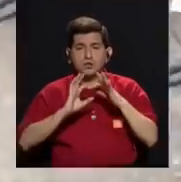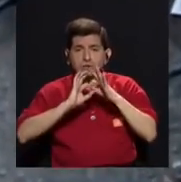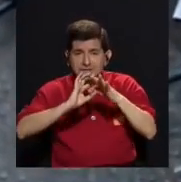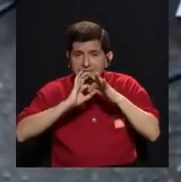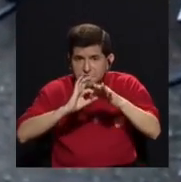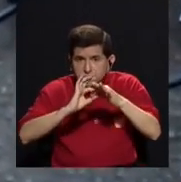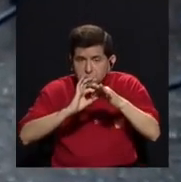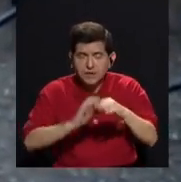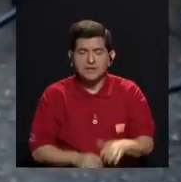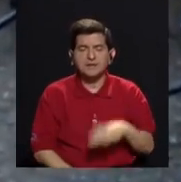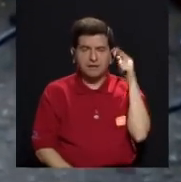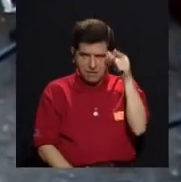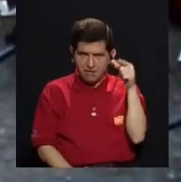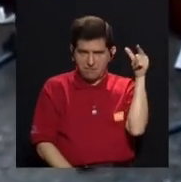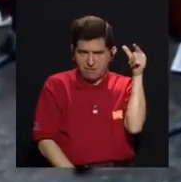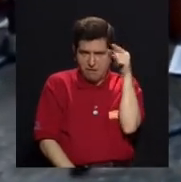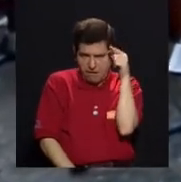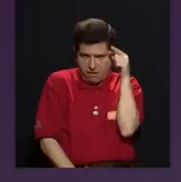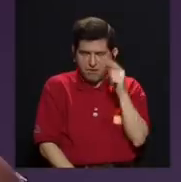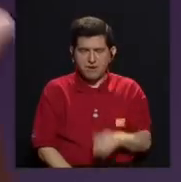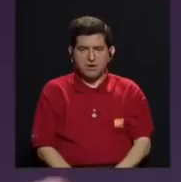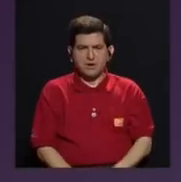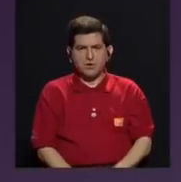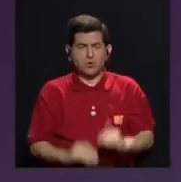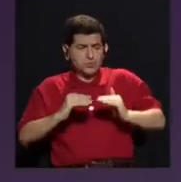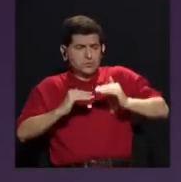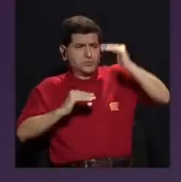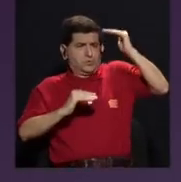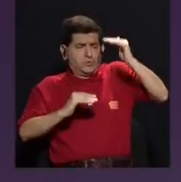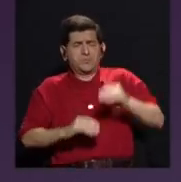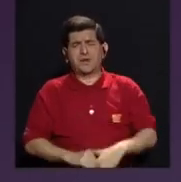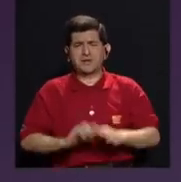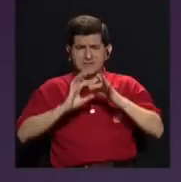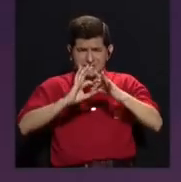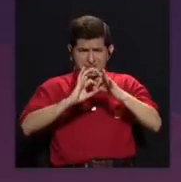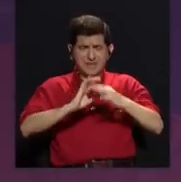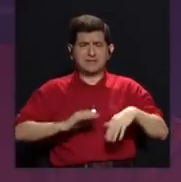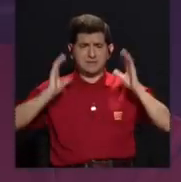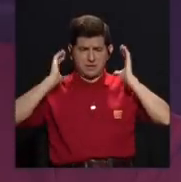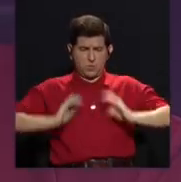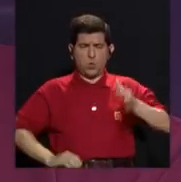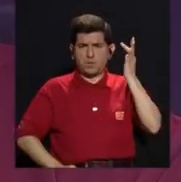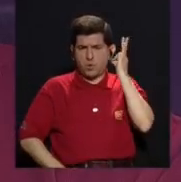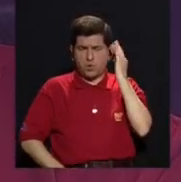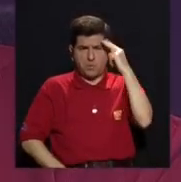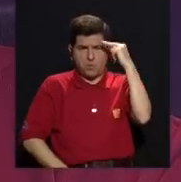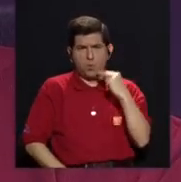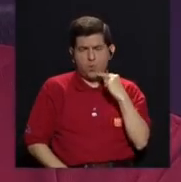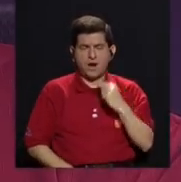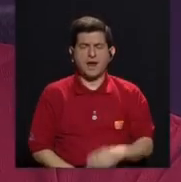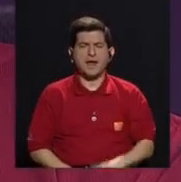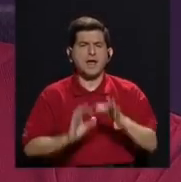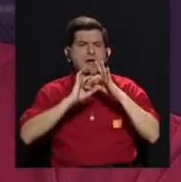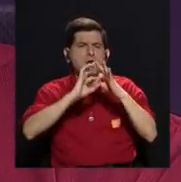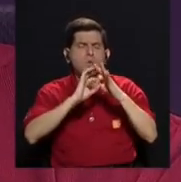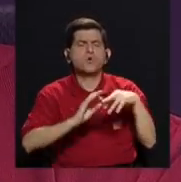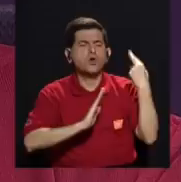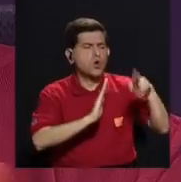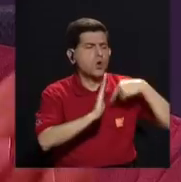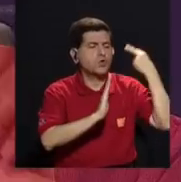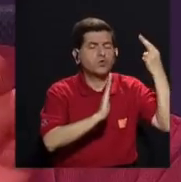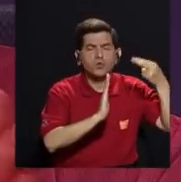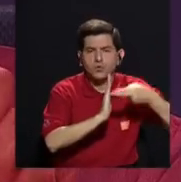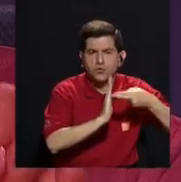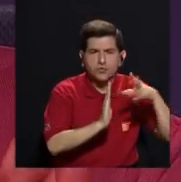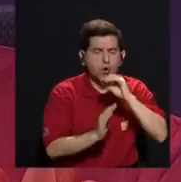pues evidentemente hay una hipersexualización del cuerpo de la mujer negra también entonces hay un vínculo entre cuáles son los roles y